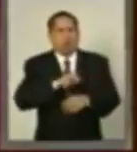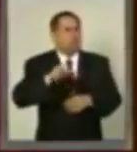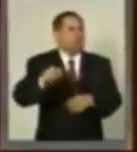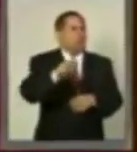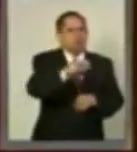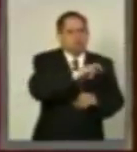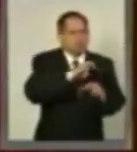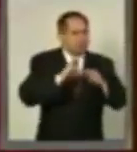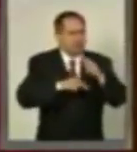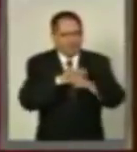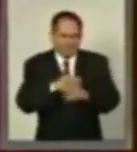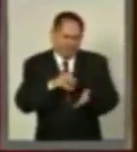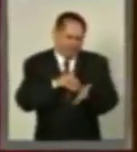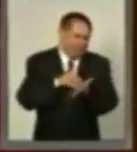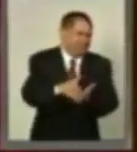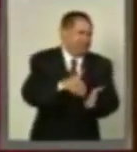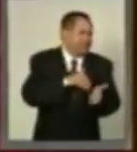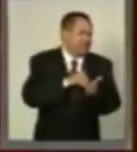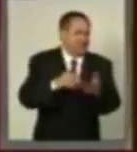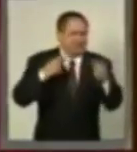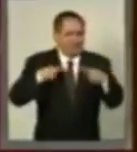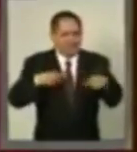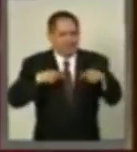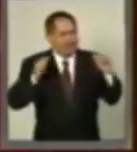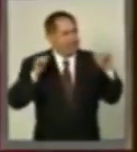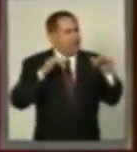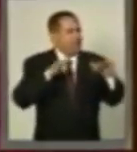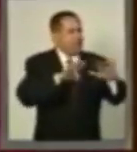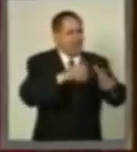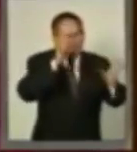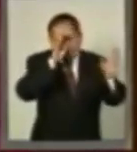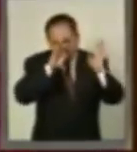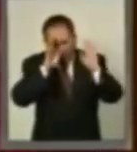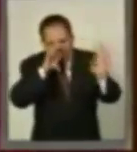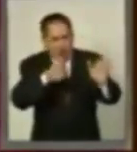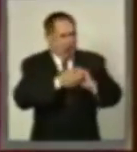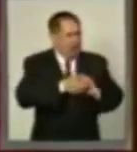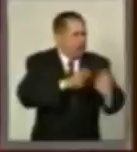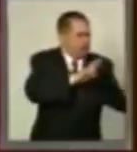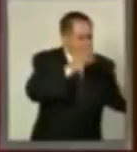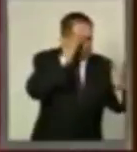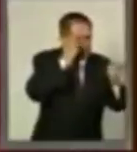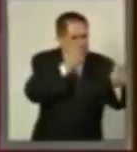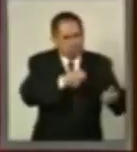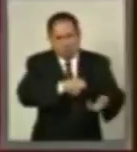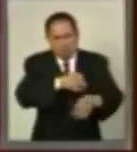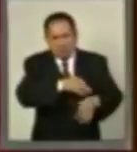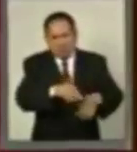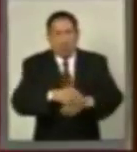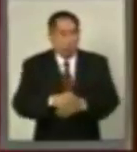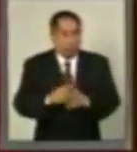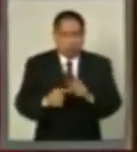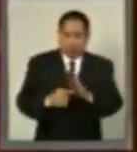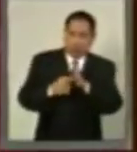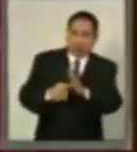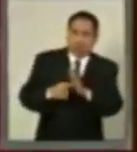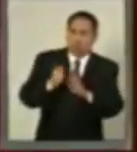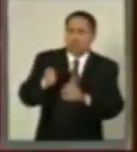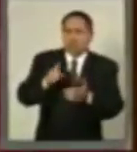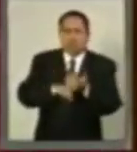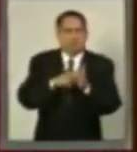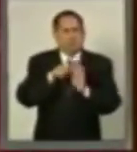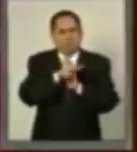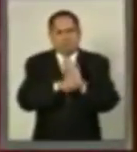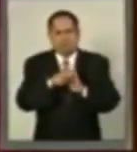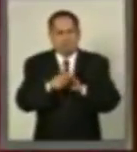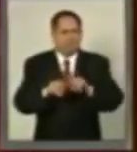asiste, miles y miles de personas se acercan a saludarlo y a reconocerle su trabajo. Y un ejemplo lo pueden ver